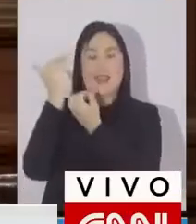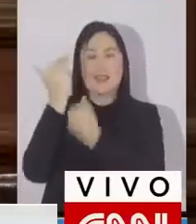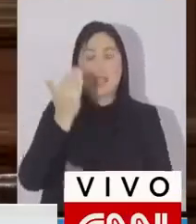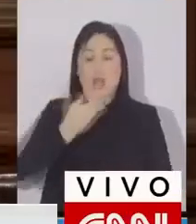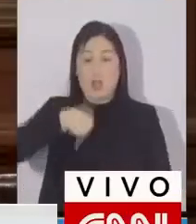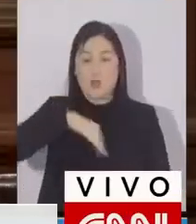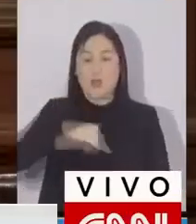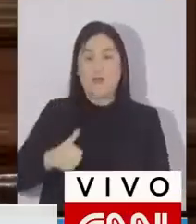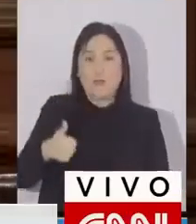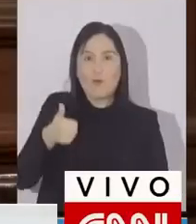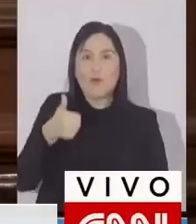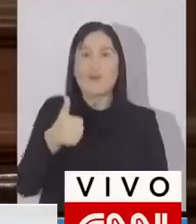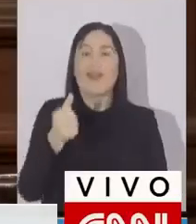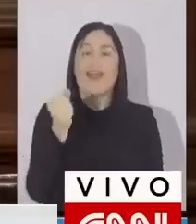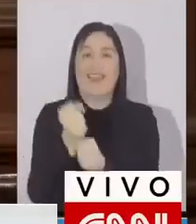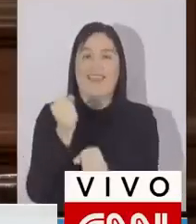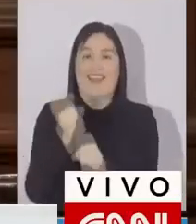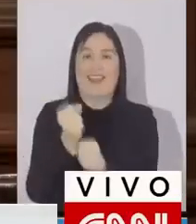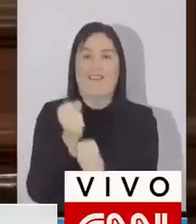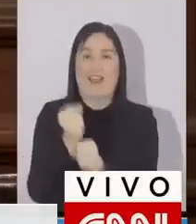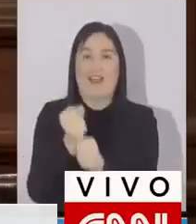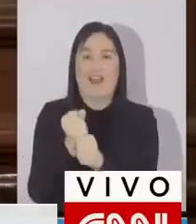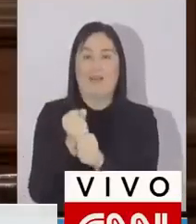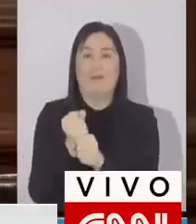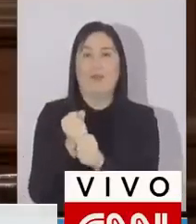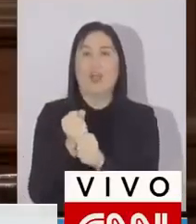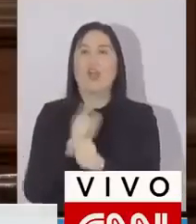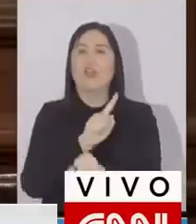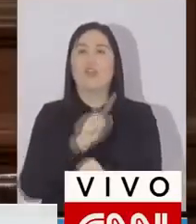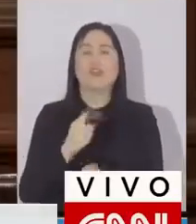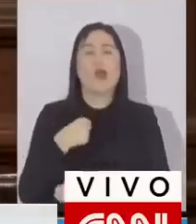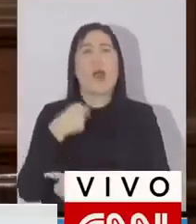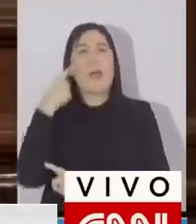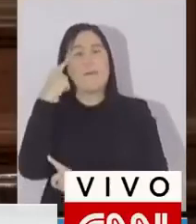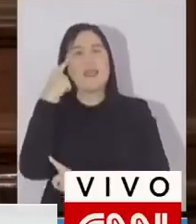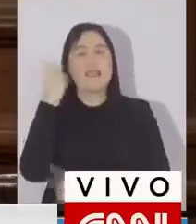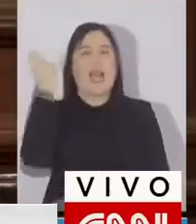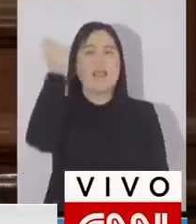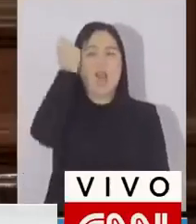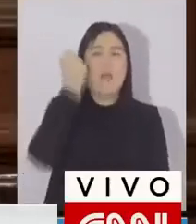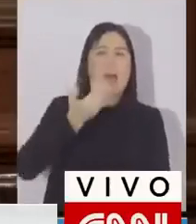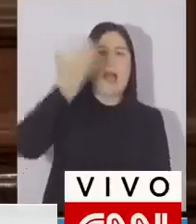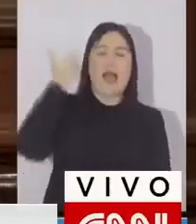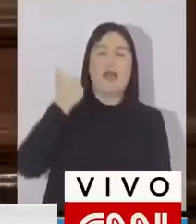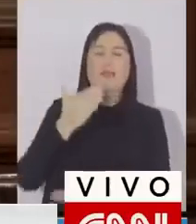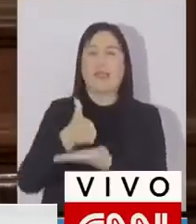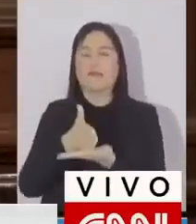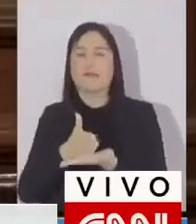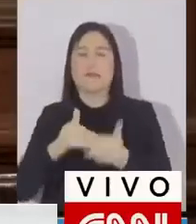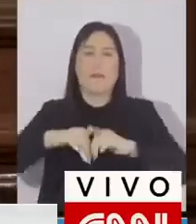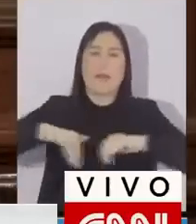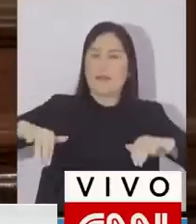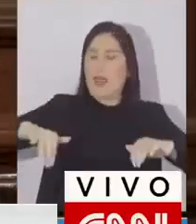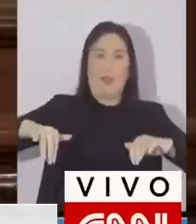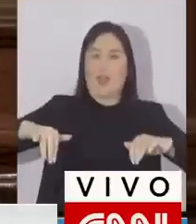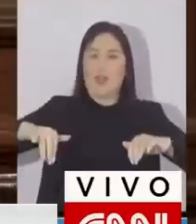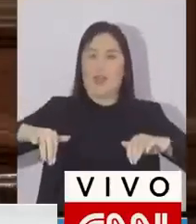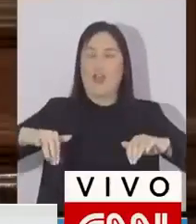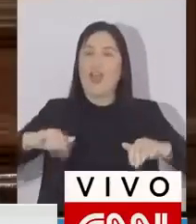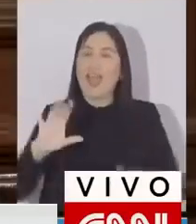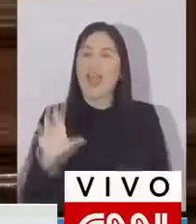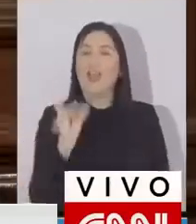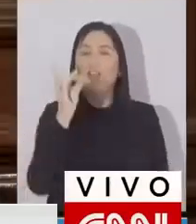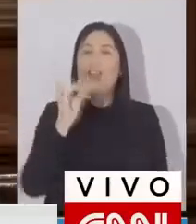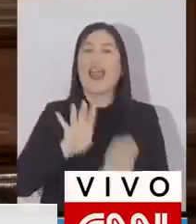sin quedarnos pegados las divisiones del pasado nuestro rol como consejeros es Buscar acuerdos que perduren en el tiempo y nos